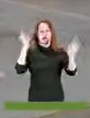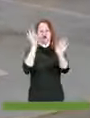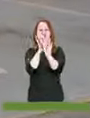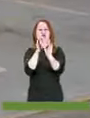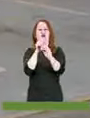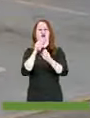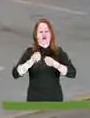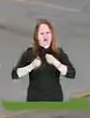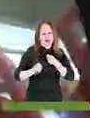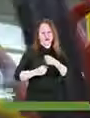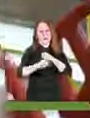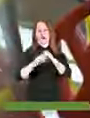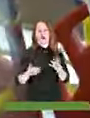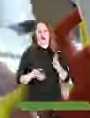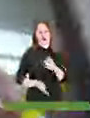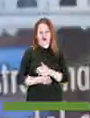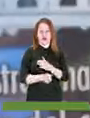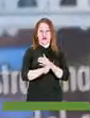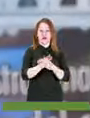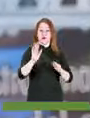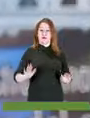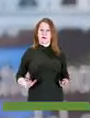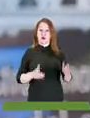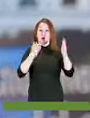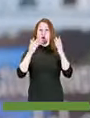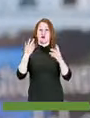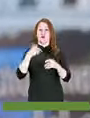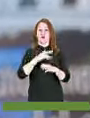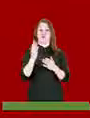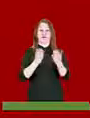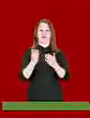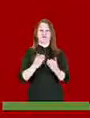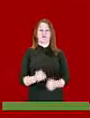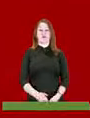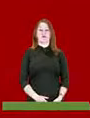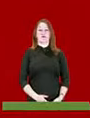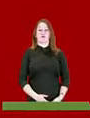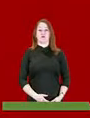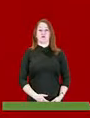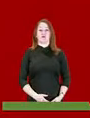nuestros esfuerzos en continuar con la mejora de nuestro servicio.